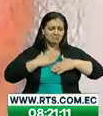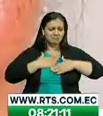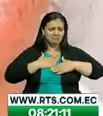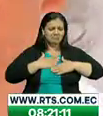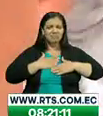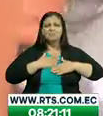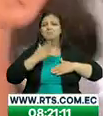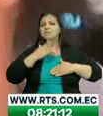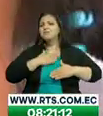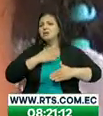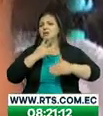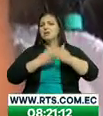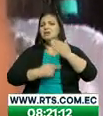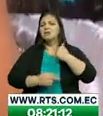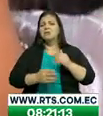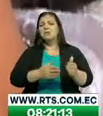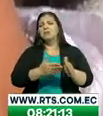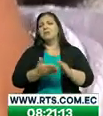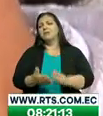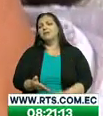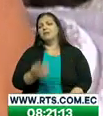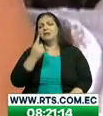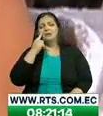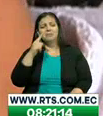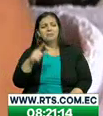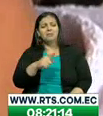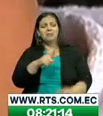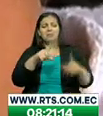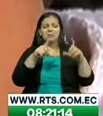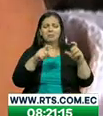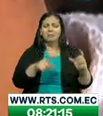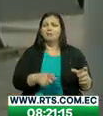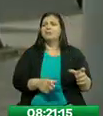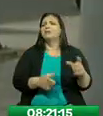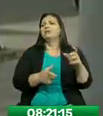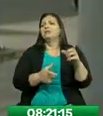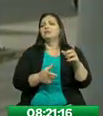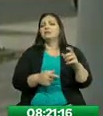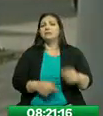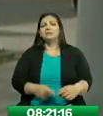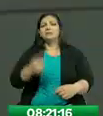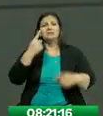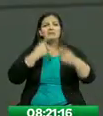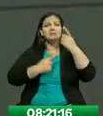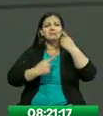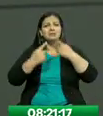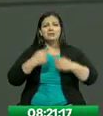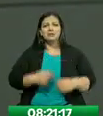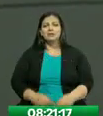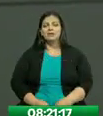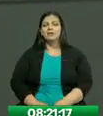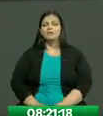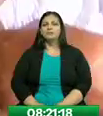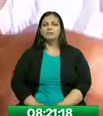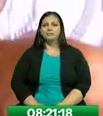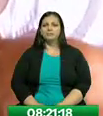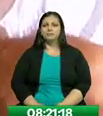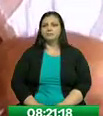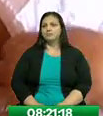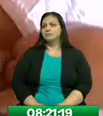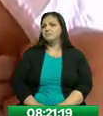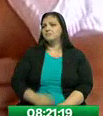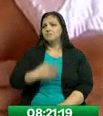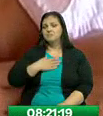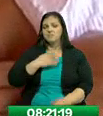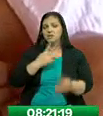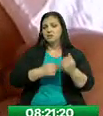envuelta en llanto irreversible su madre nos cuenta cómo se enteró de que su hijo estaba en la morgue no no sabía que estaba en